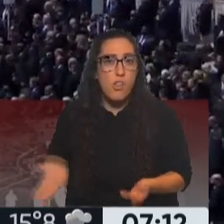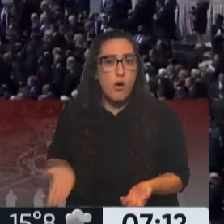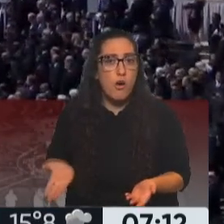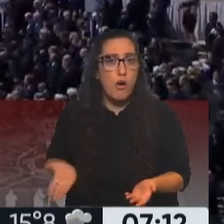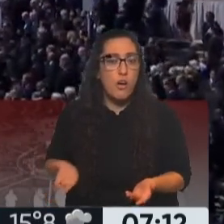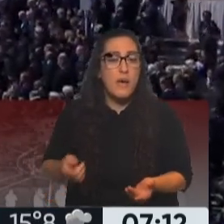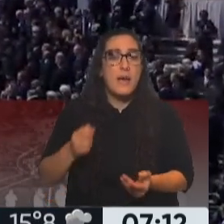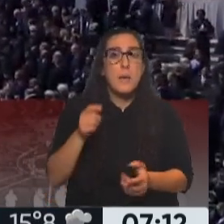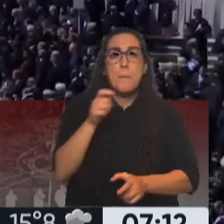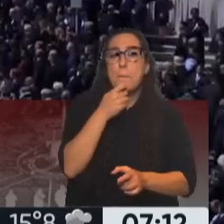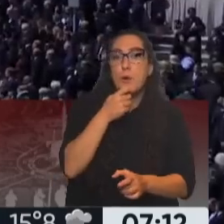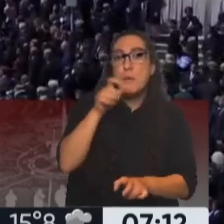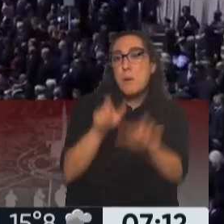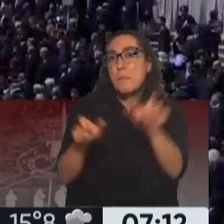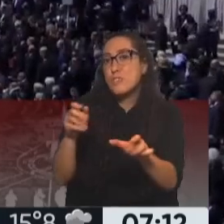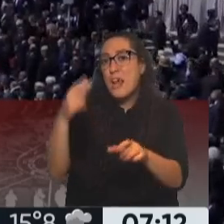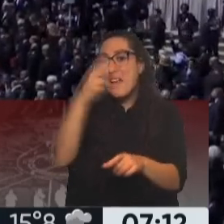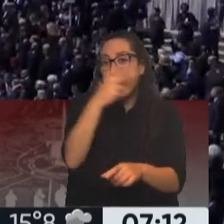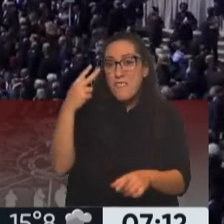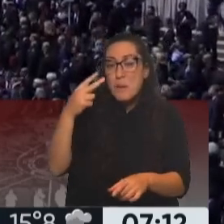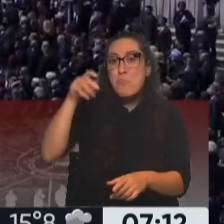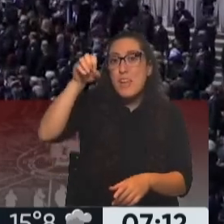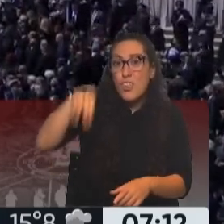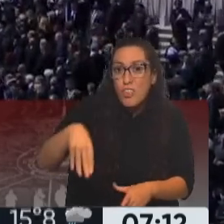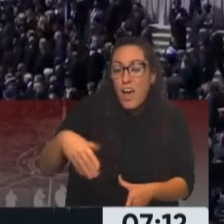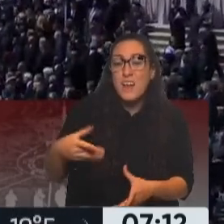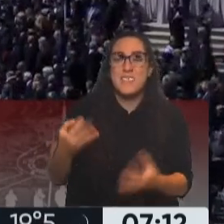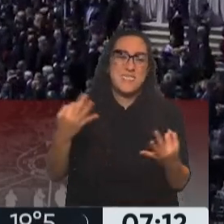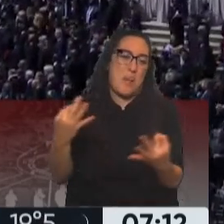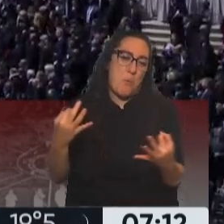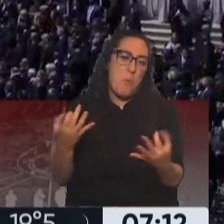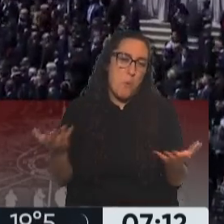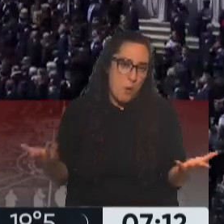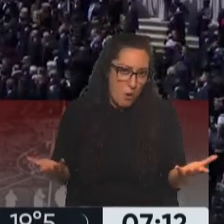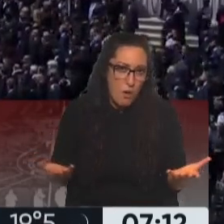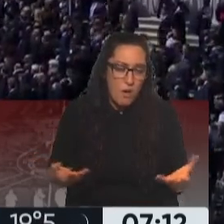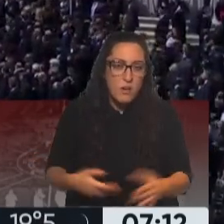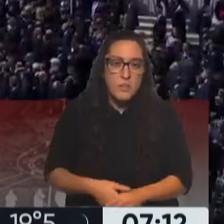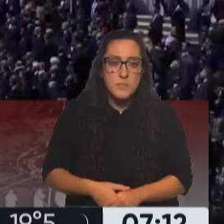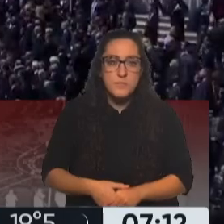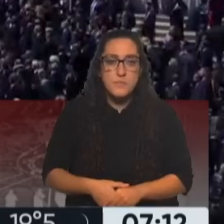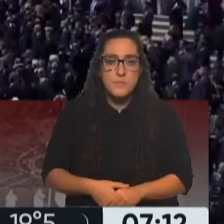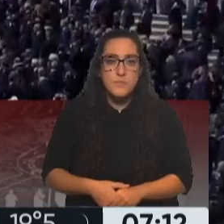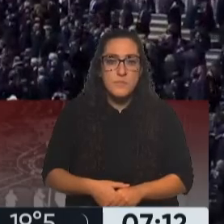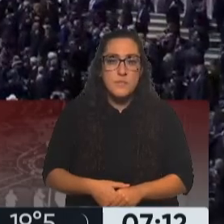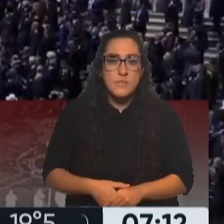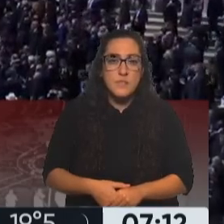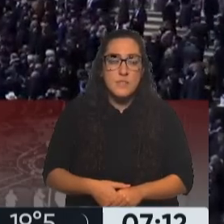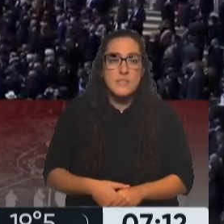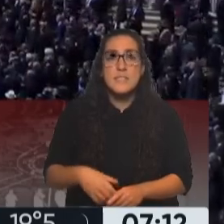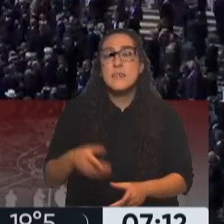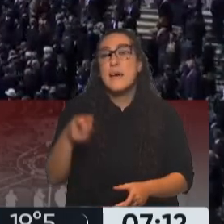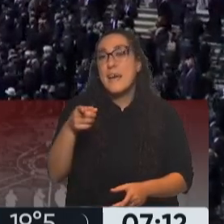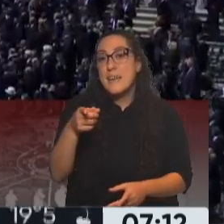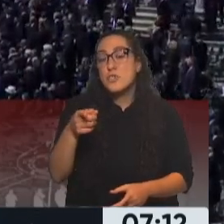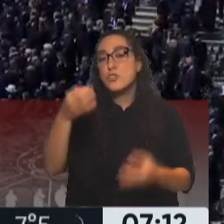ese enfermero, esa persona que está ahí, son personas deben estar ahí seguramente. En donde él pudo haber dejado algo, seguramente lo